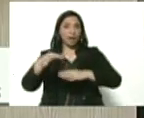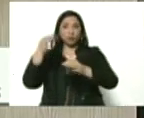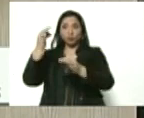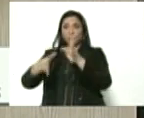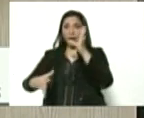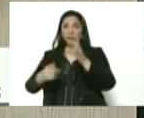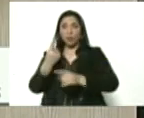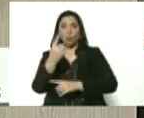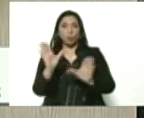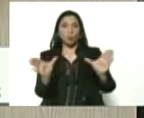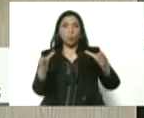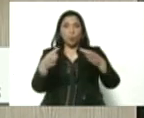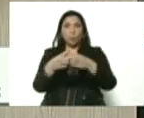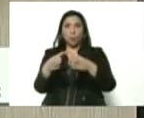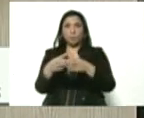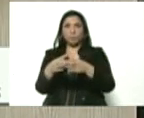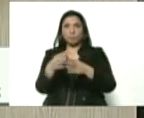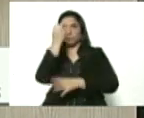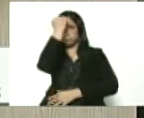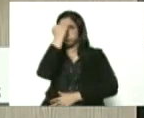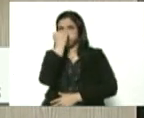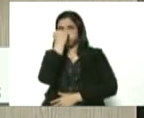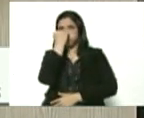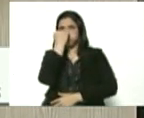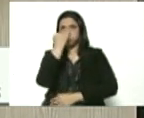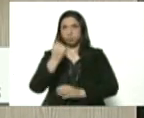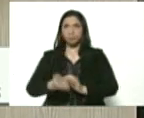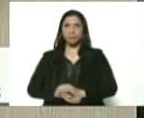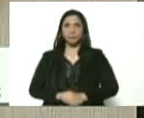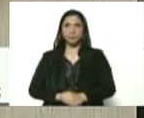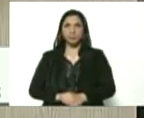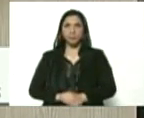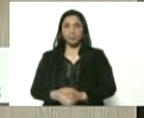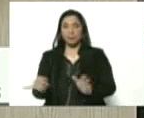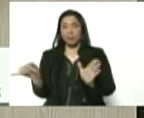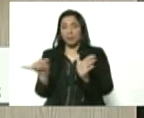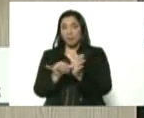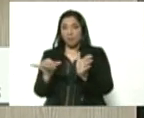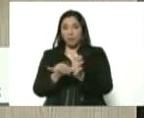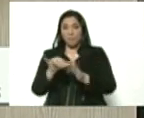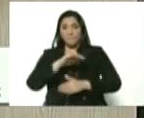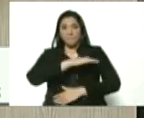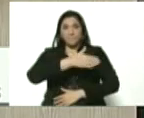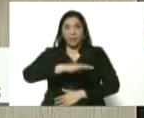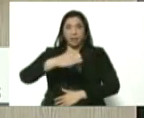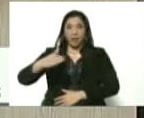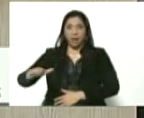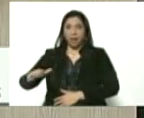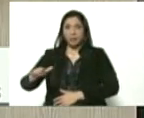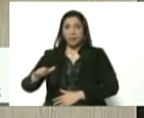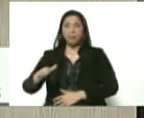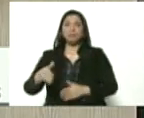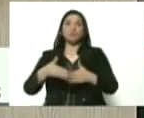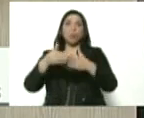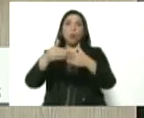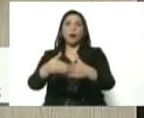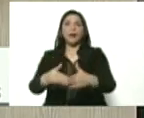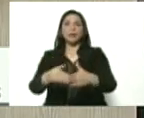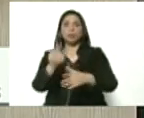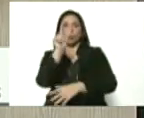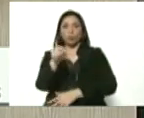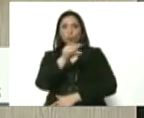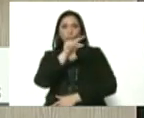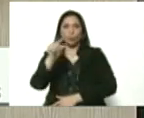un grupo de los mercenarios en las cercanías de la playa de Puerto Cruz, y luego